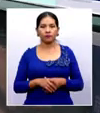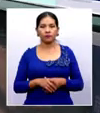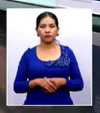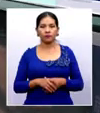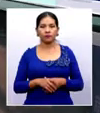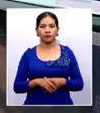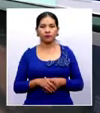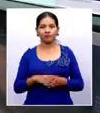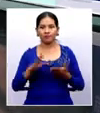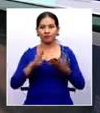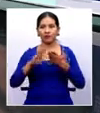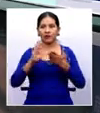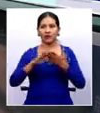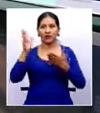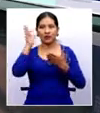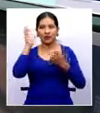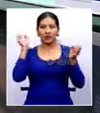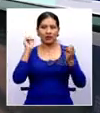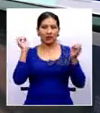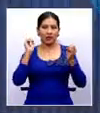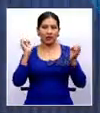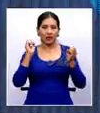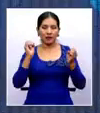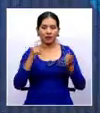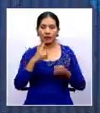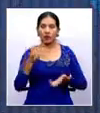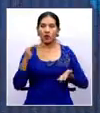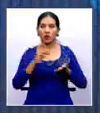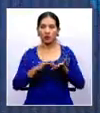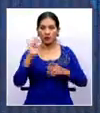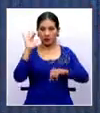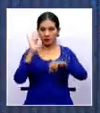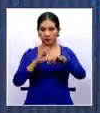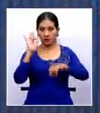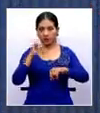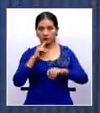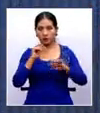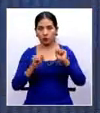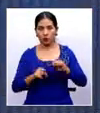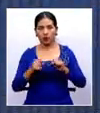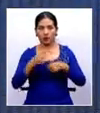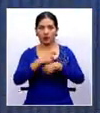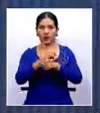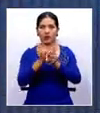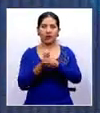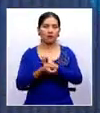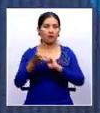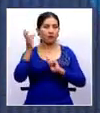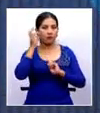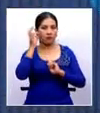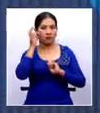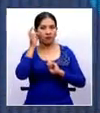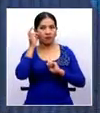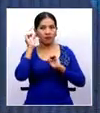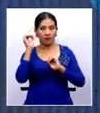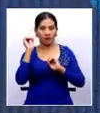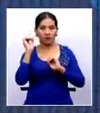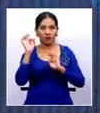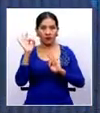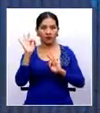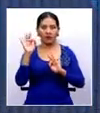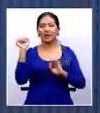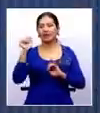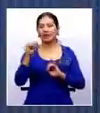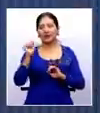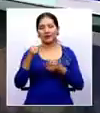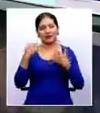No la estamos escuchando, senadora. Vamos a ver si podemos corregir el audio y escucharla. ¿Ahora me escucha? Ahora